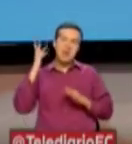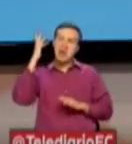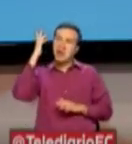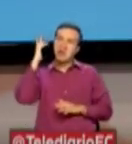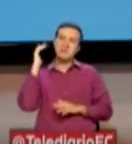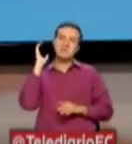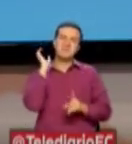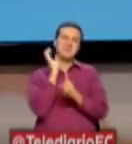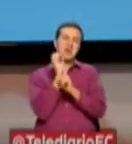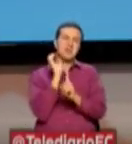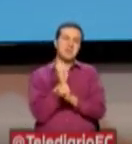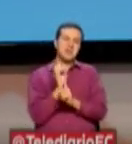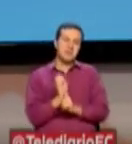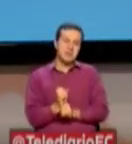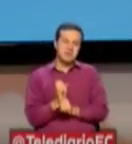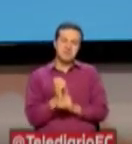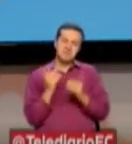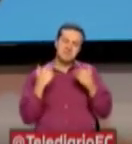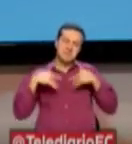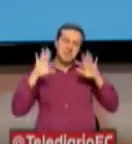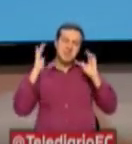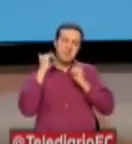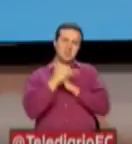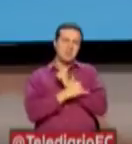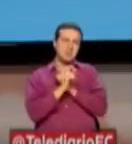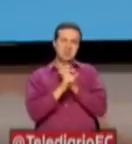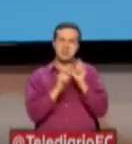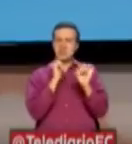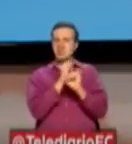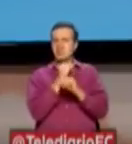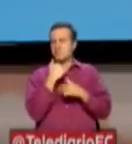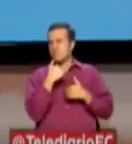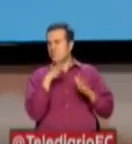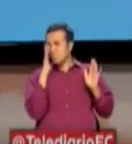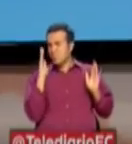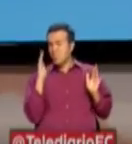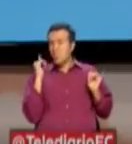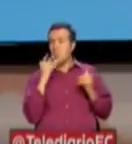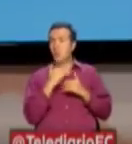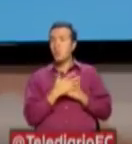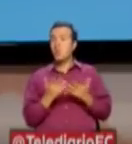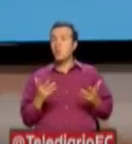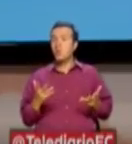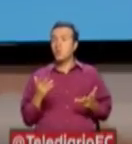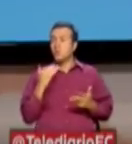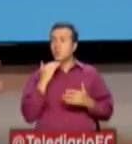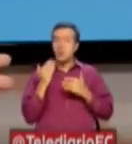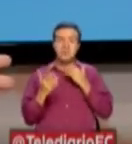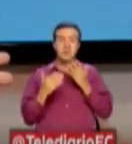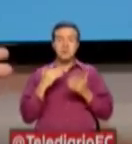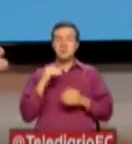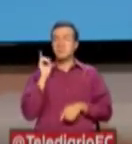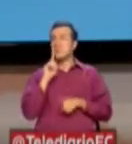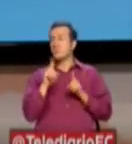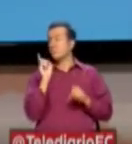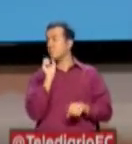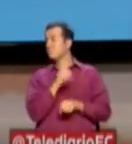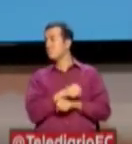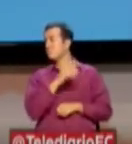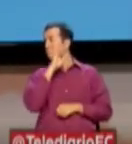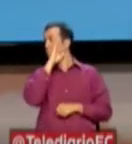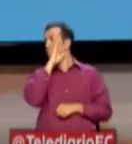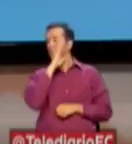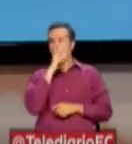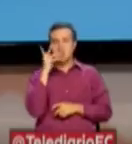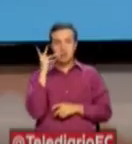hayan criticado los plenos poderes de cualquier persona de cualquier entidad hoy están dispuestos a hacerse de la vista gorda y mirar cuando hay